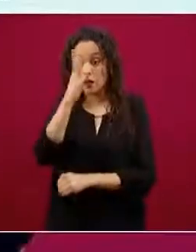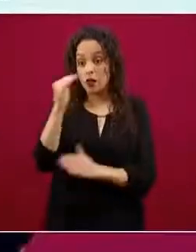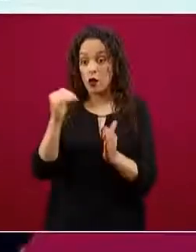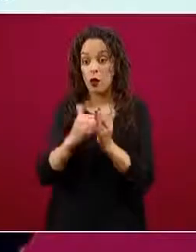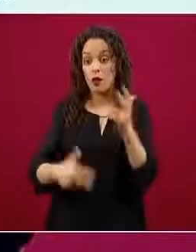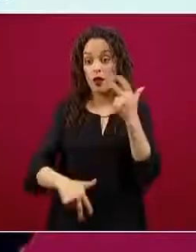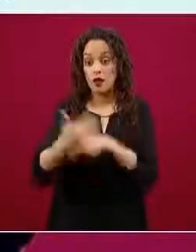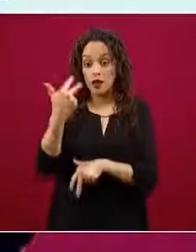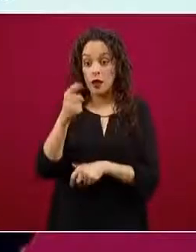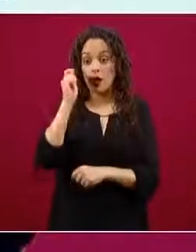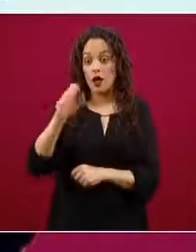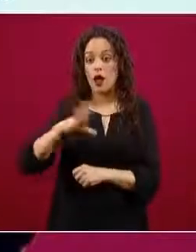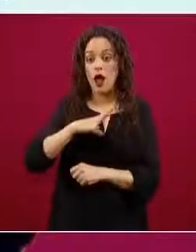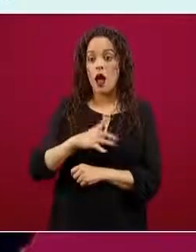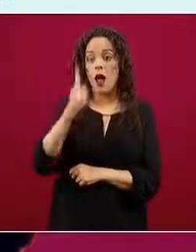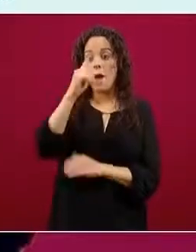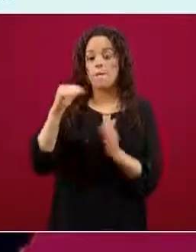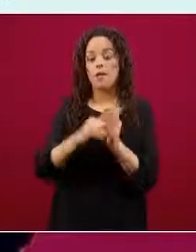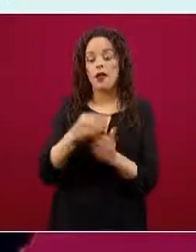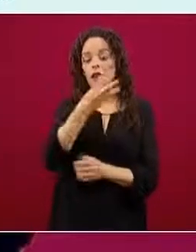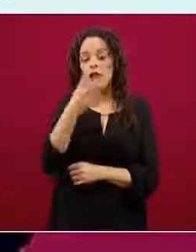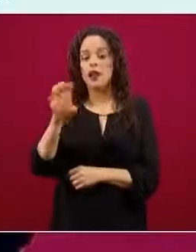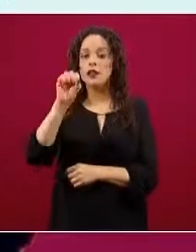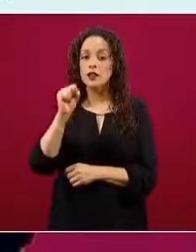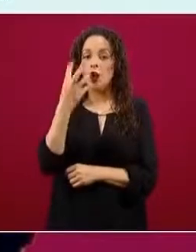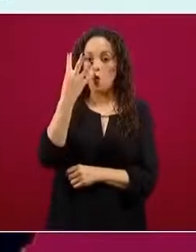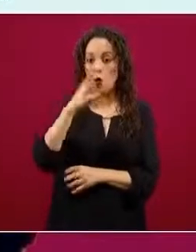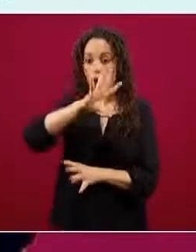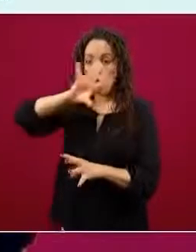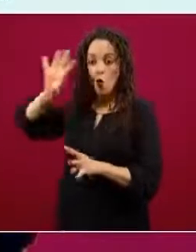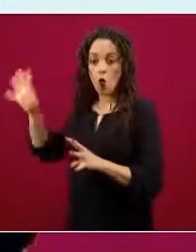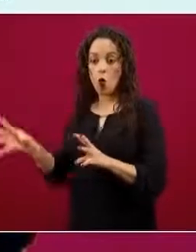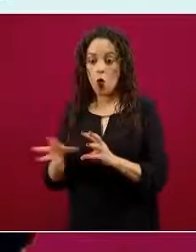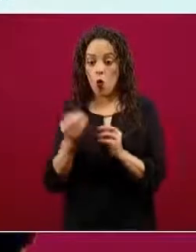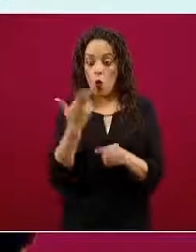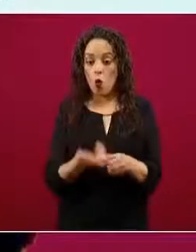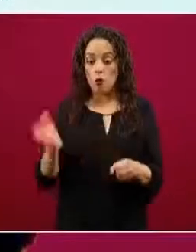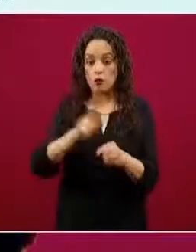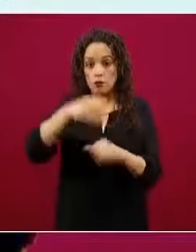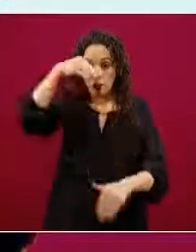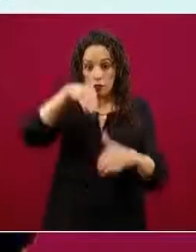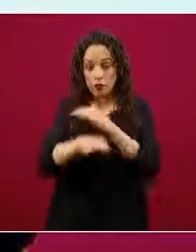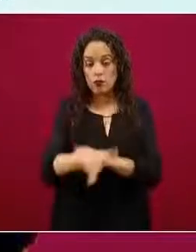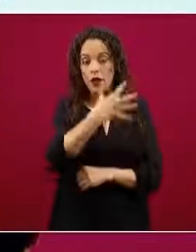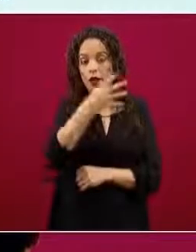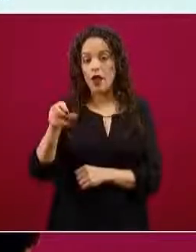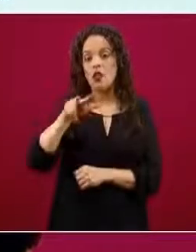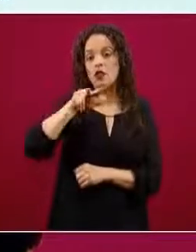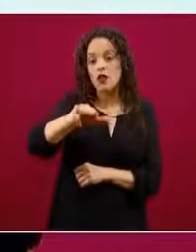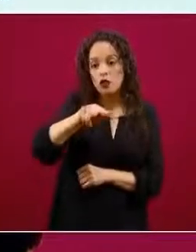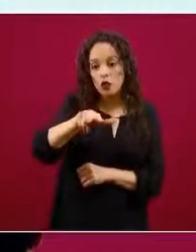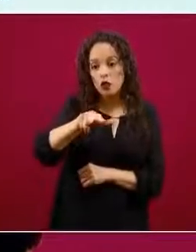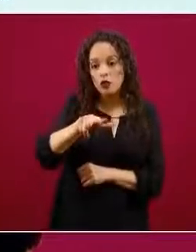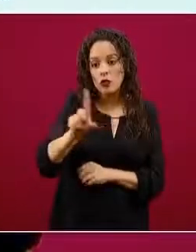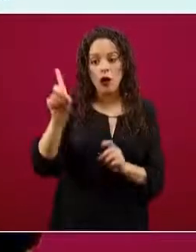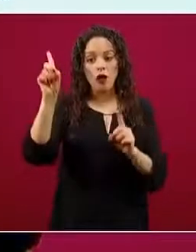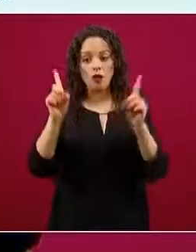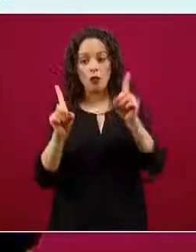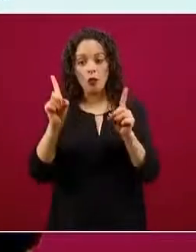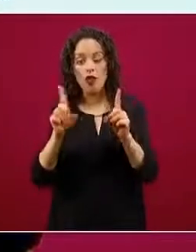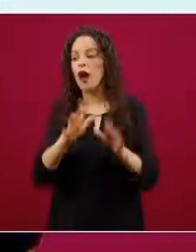tenemos a 1,364. De manera acumulada hemos hospitalizado a 518, de manera ambulatoria hemos